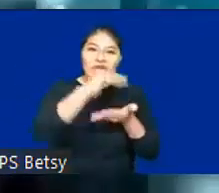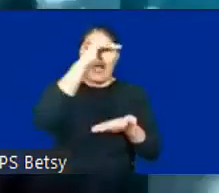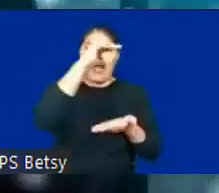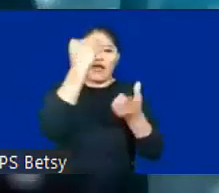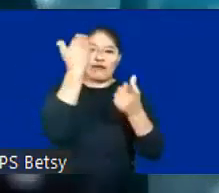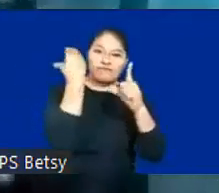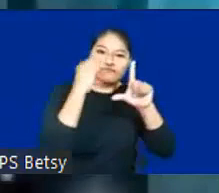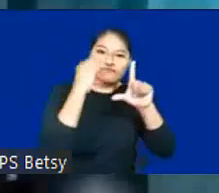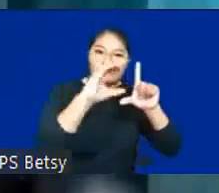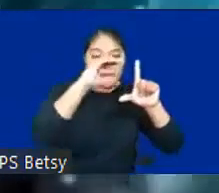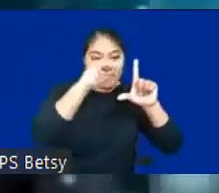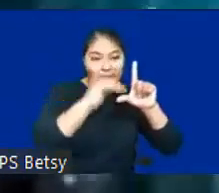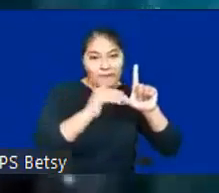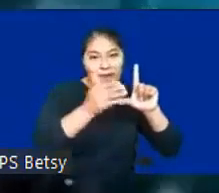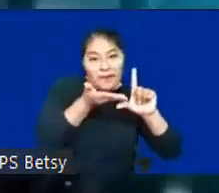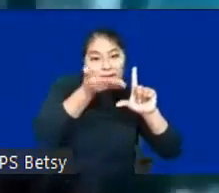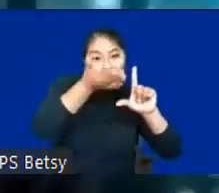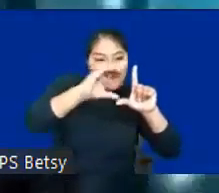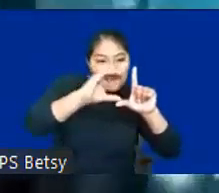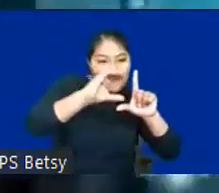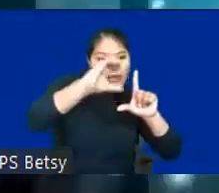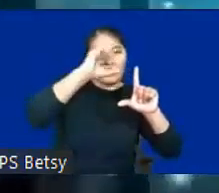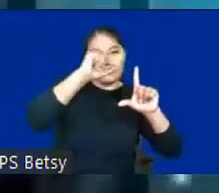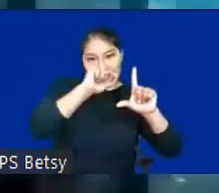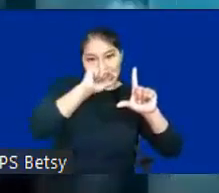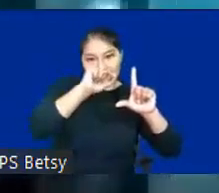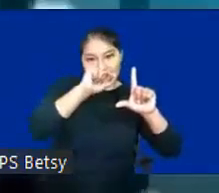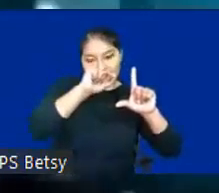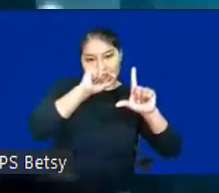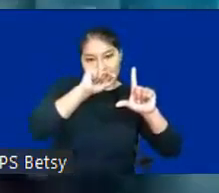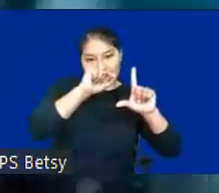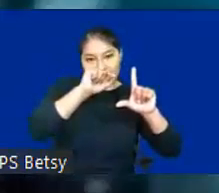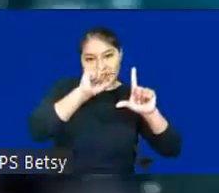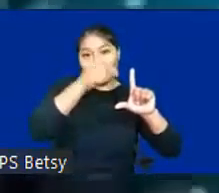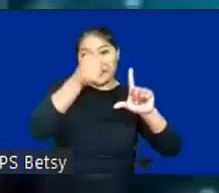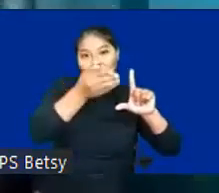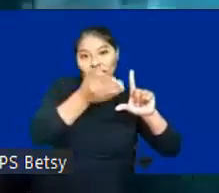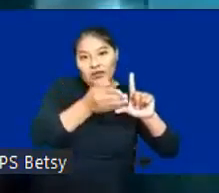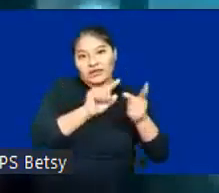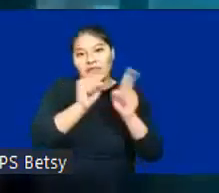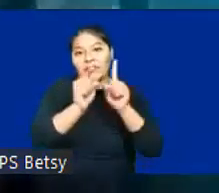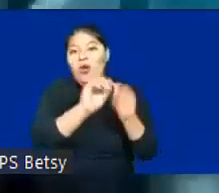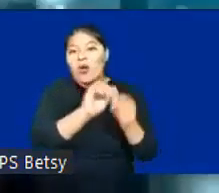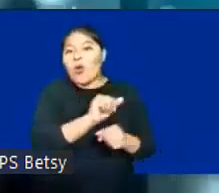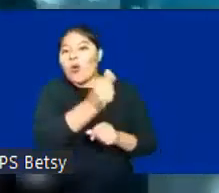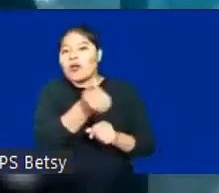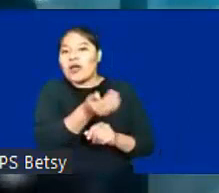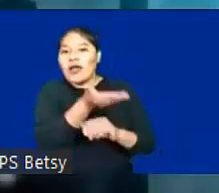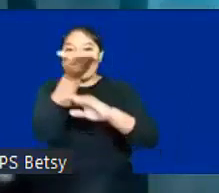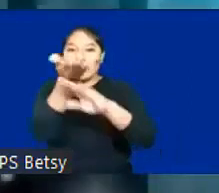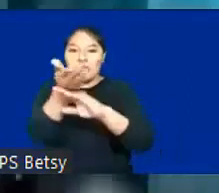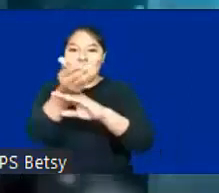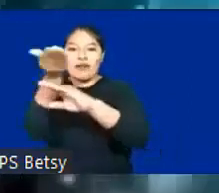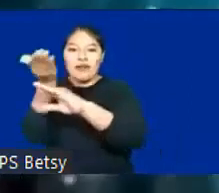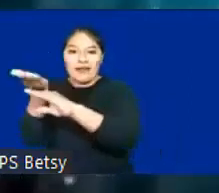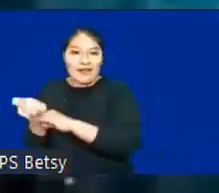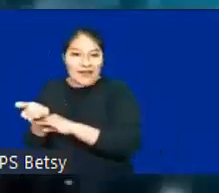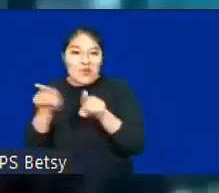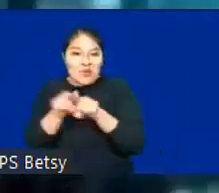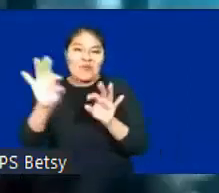respectivas oficinas, y este proceso de calificación concluye con un asiento, una